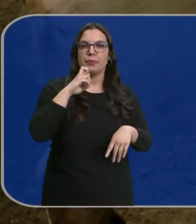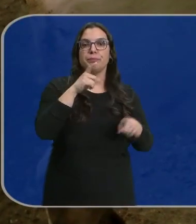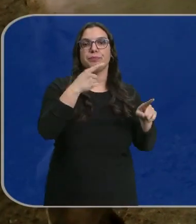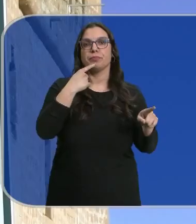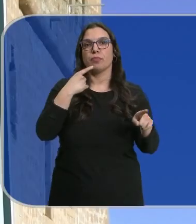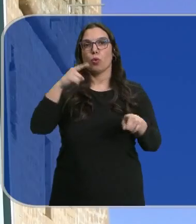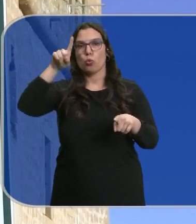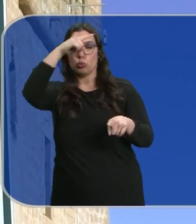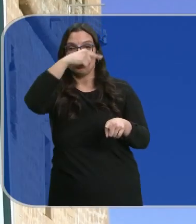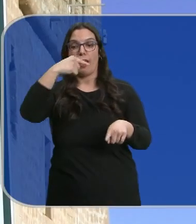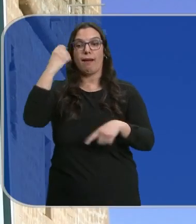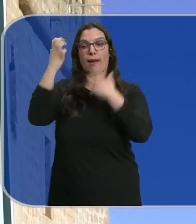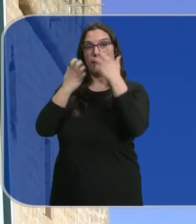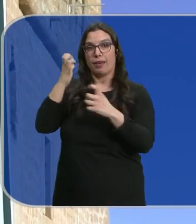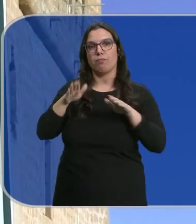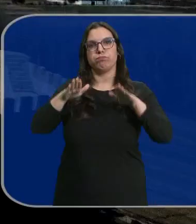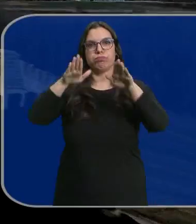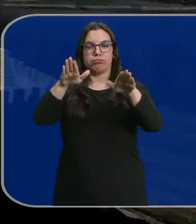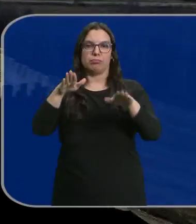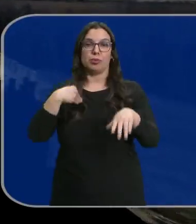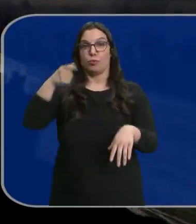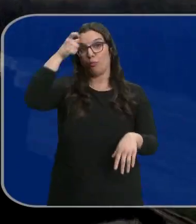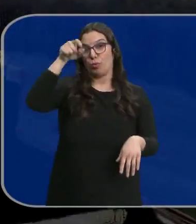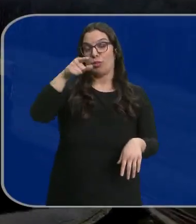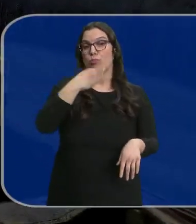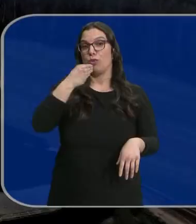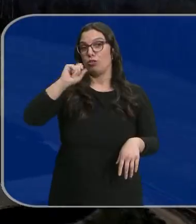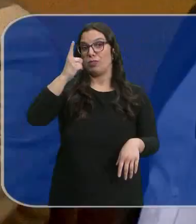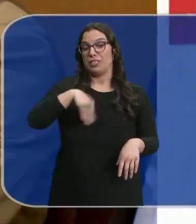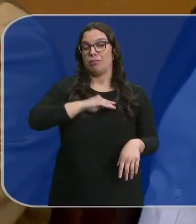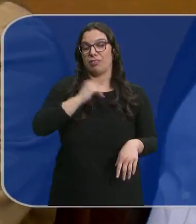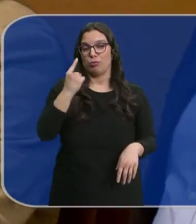ganadería convivan en uno de los pueblos más bonitos de España.